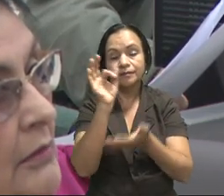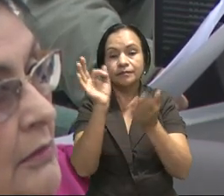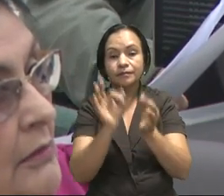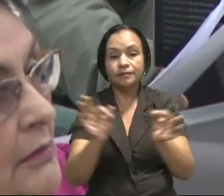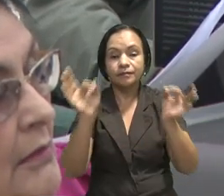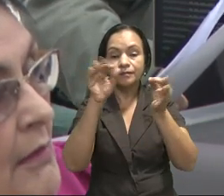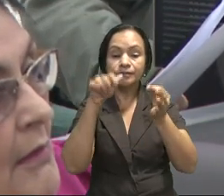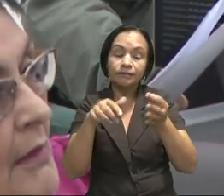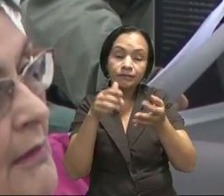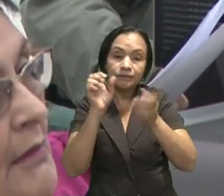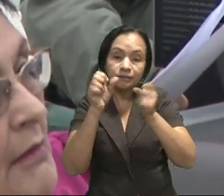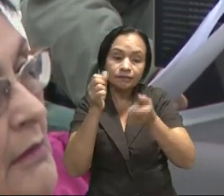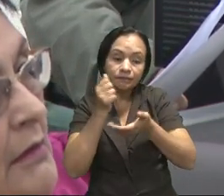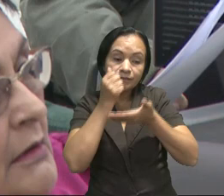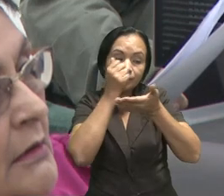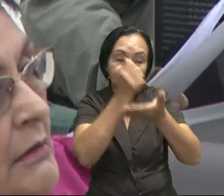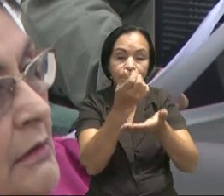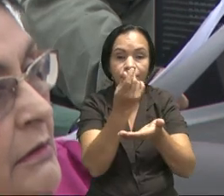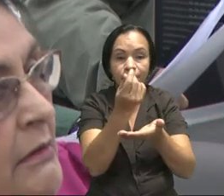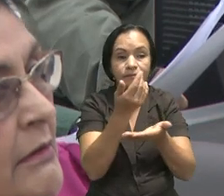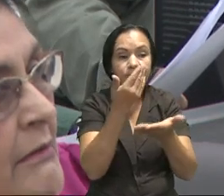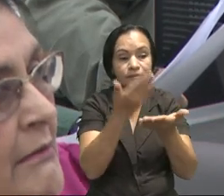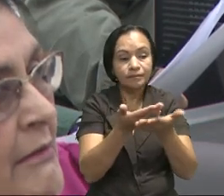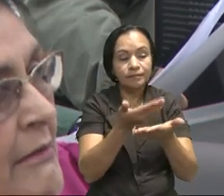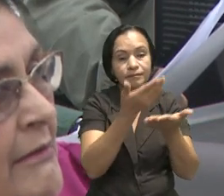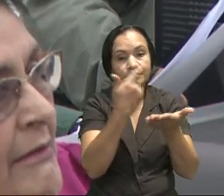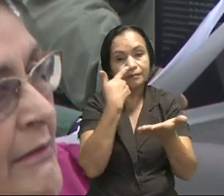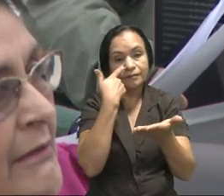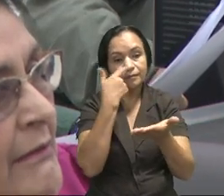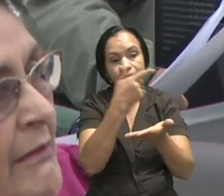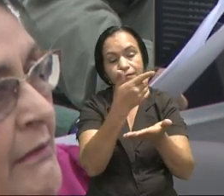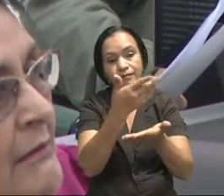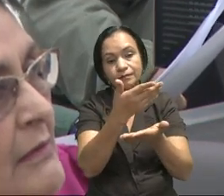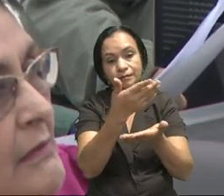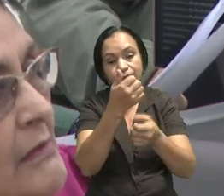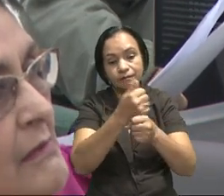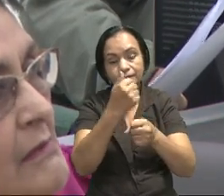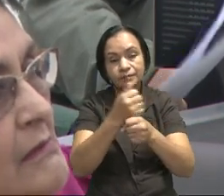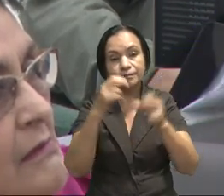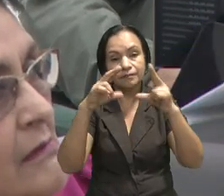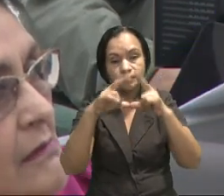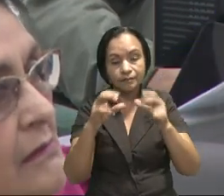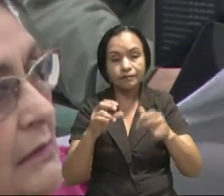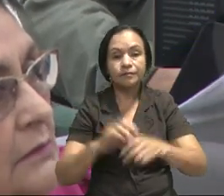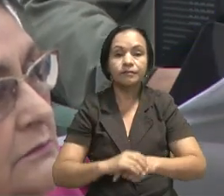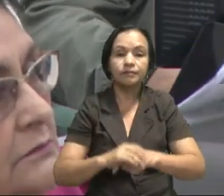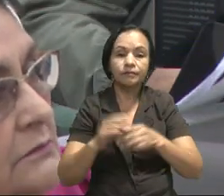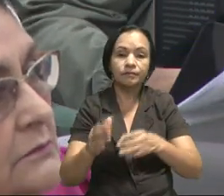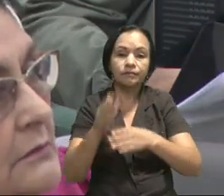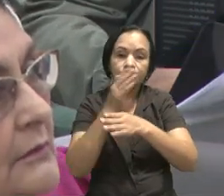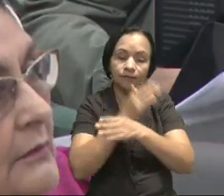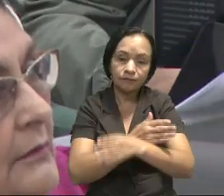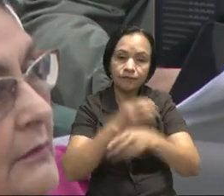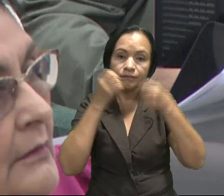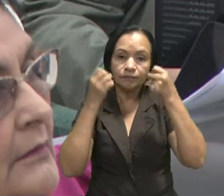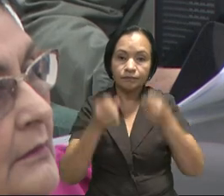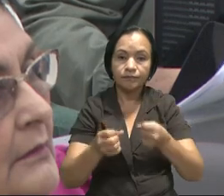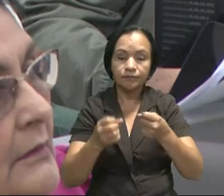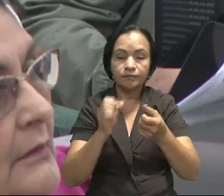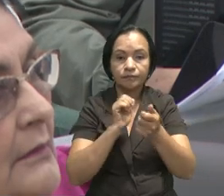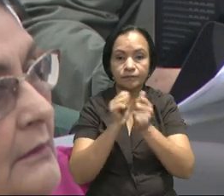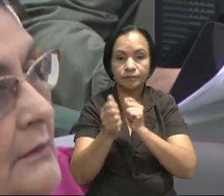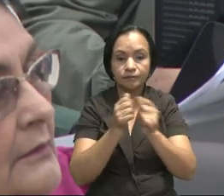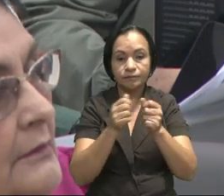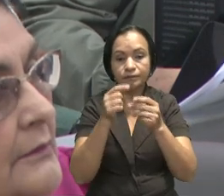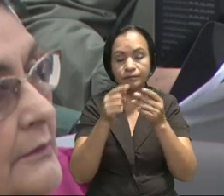fundamentan el otorgamiento de una pensión de gracia en reconocimiento a sus aportes al país. Por tanto, ante las cualidades de este connotado